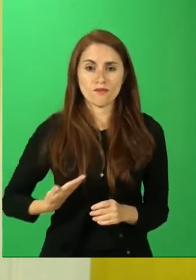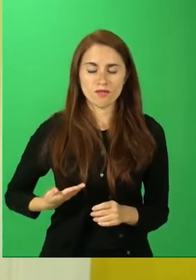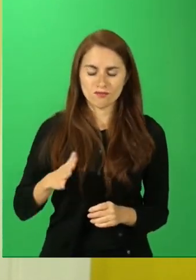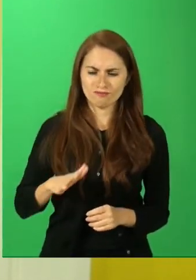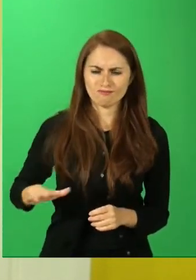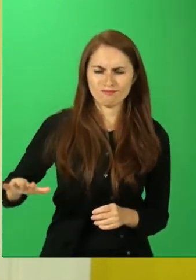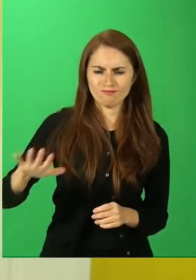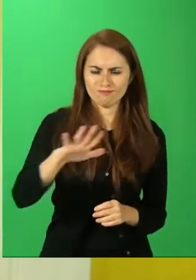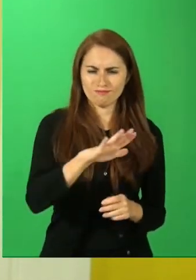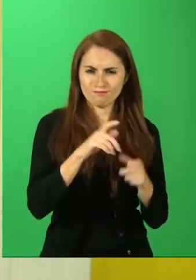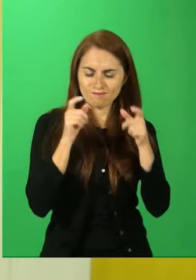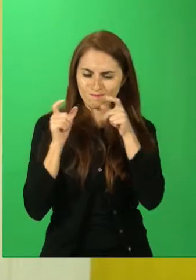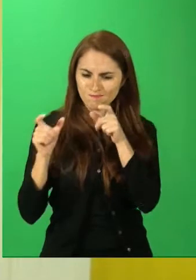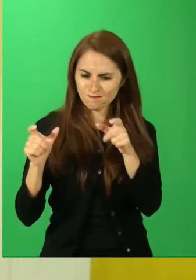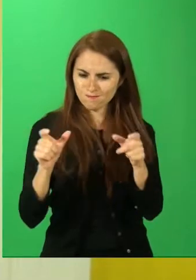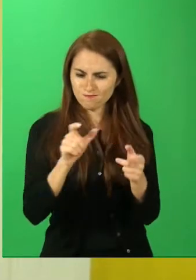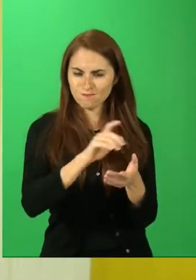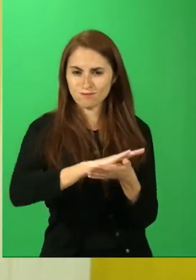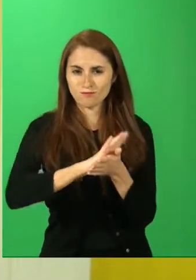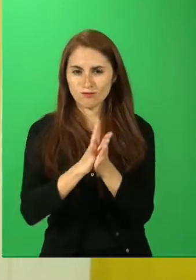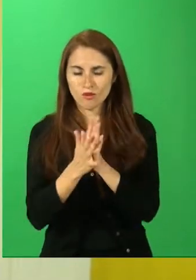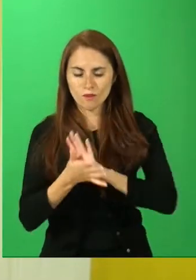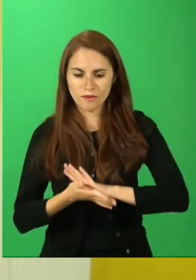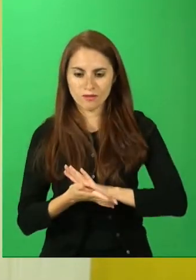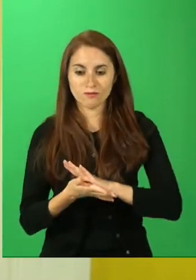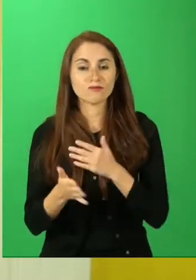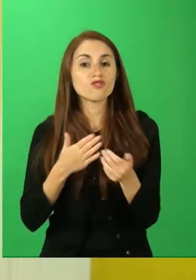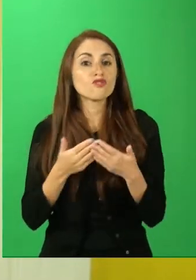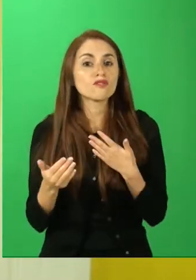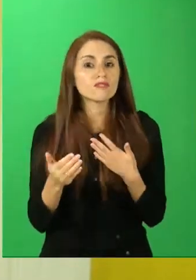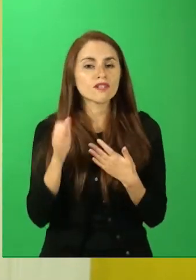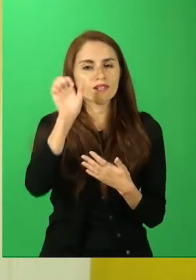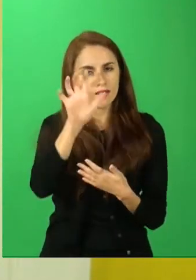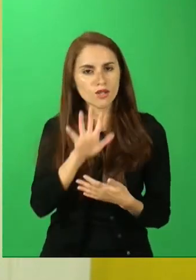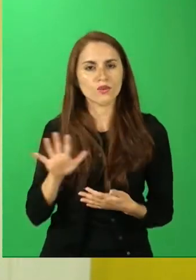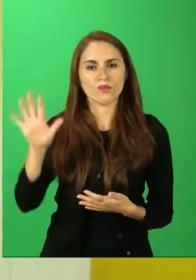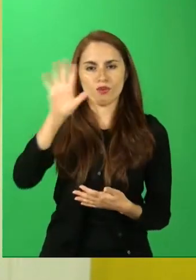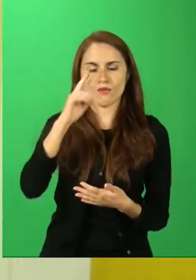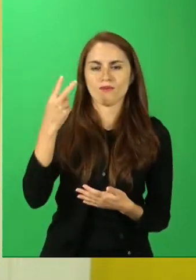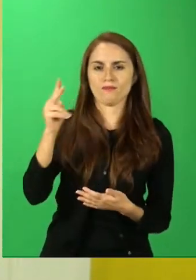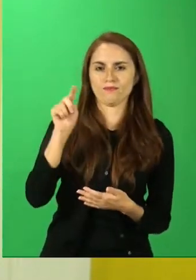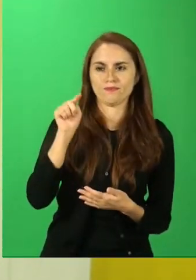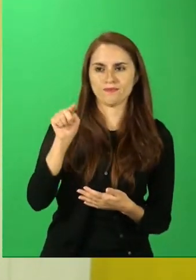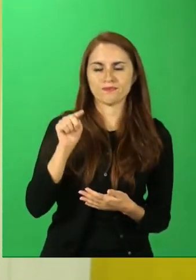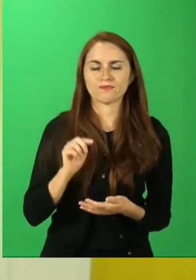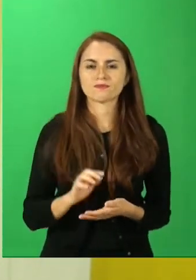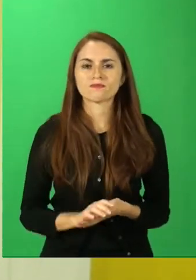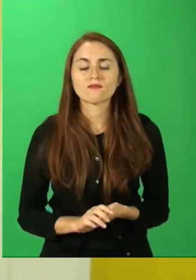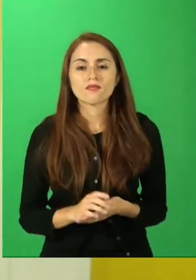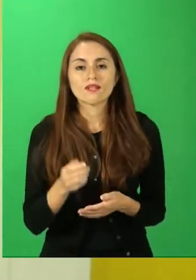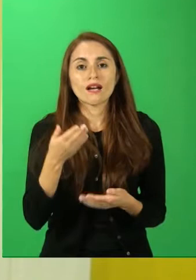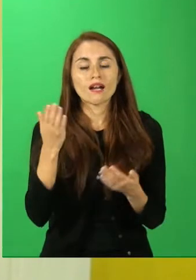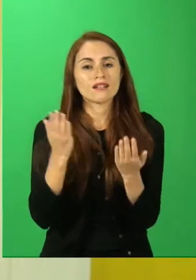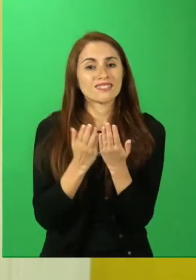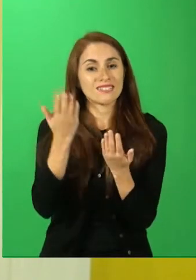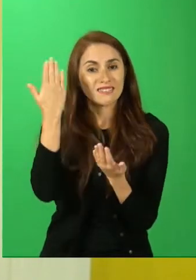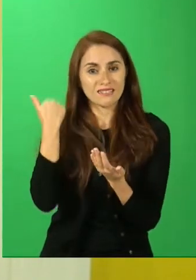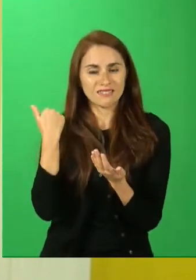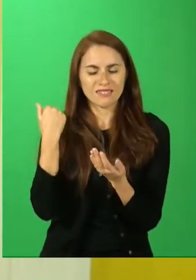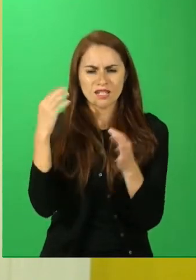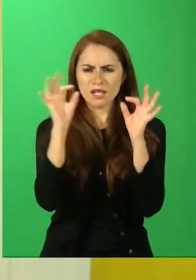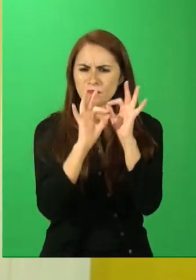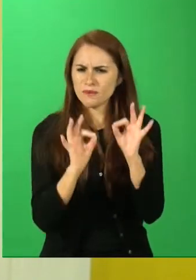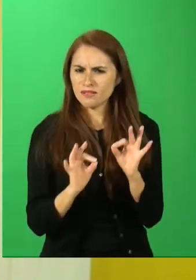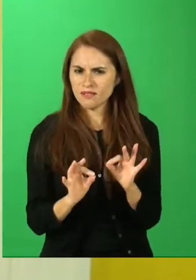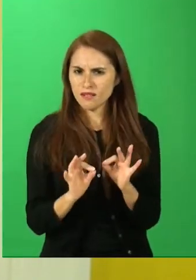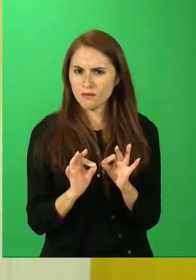Europa. La clase pasada dimos las características de estos gobiernos. Ahora voy a ejemplificarlo